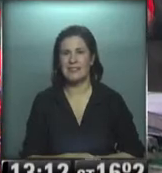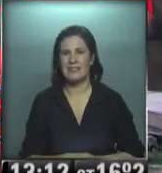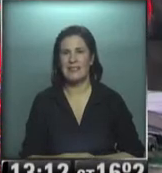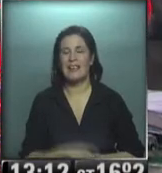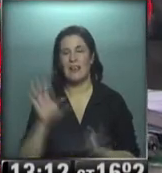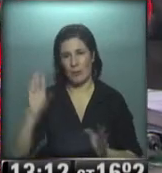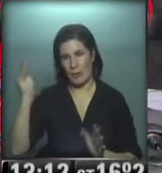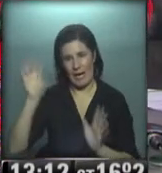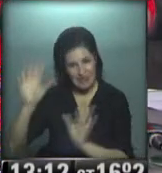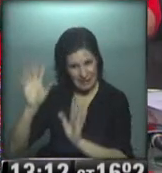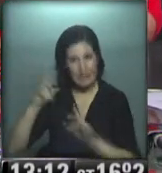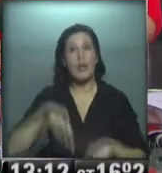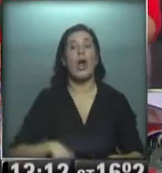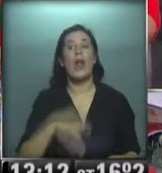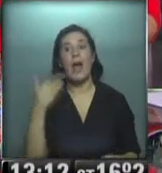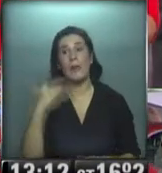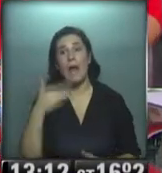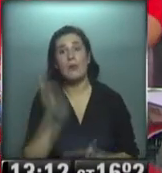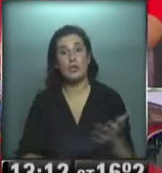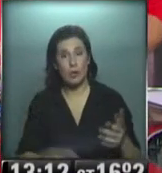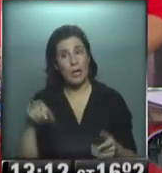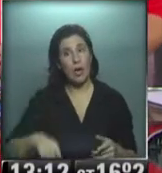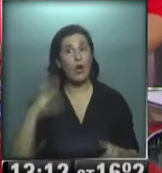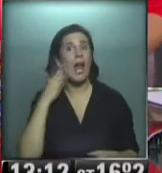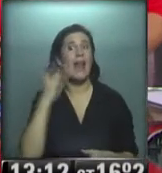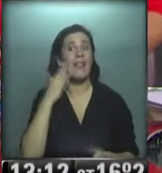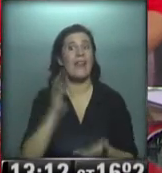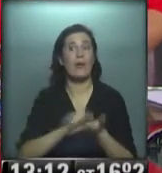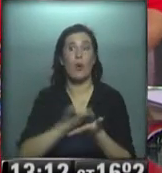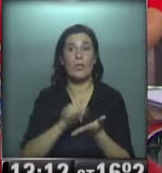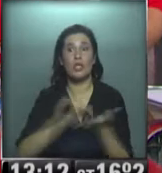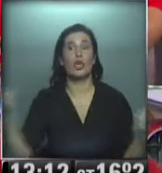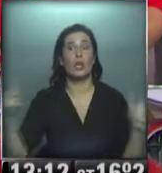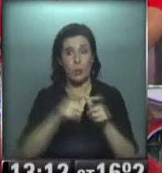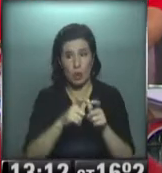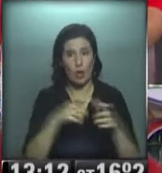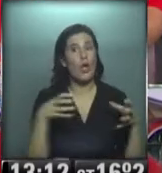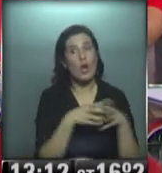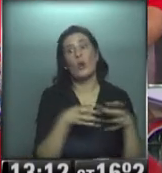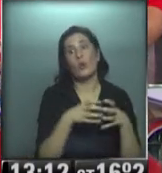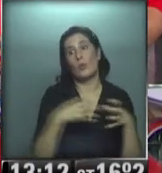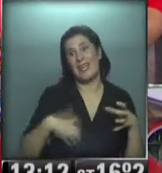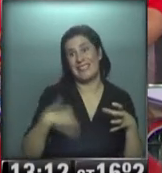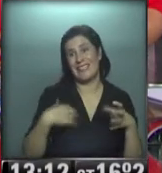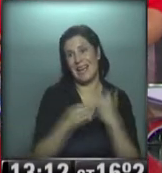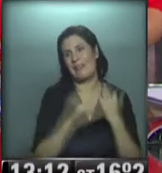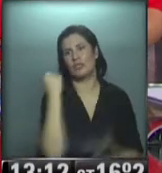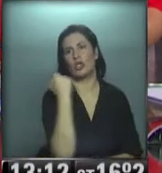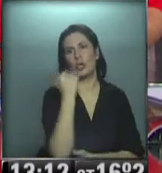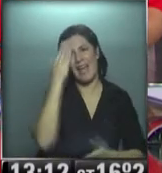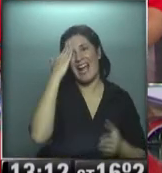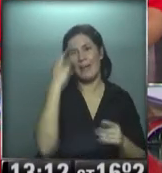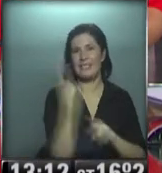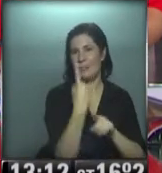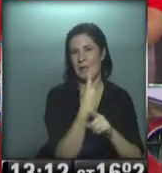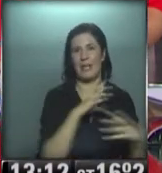y ahora nos ocupamos del encuentro de esta tarde en nueva york equipo encabezado por el ministro de economía axel